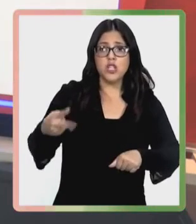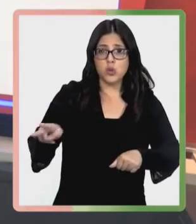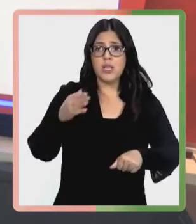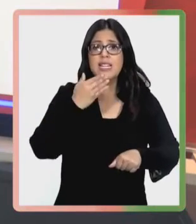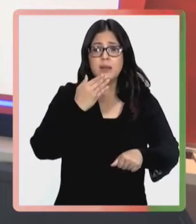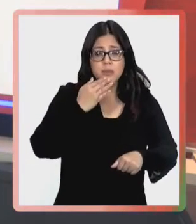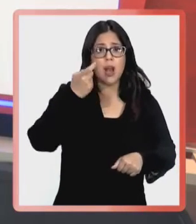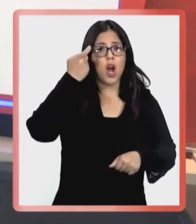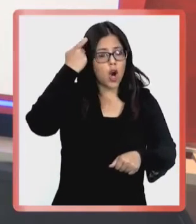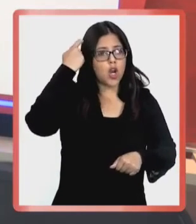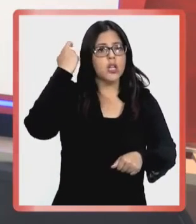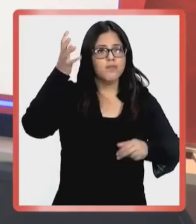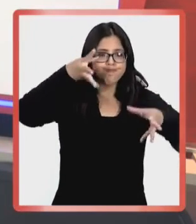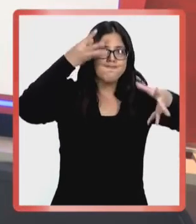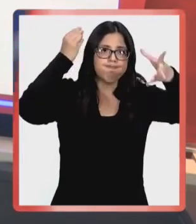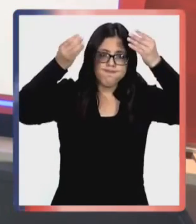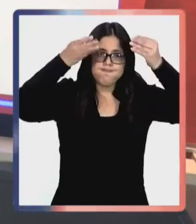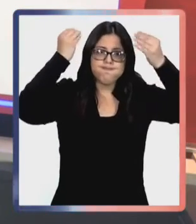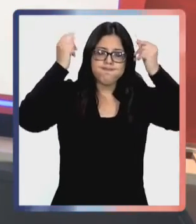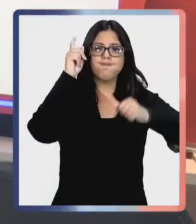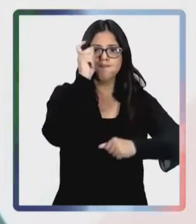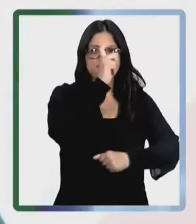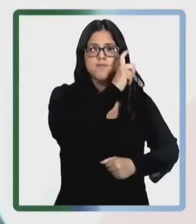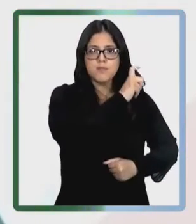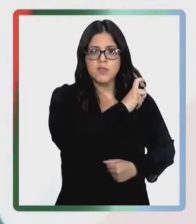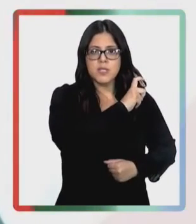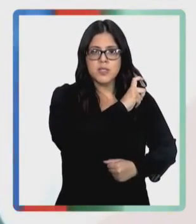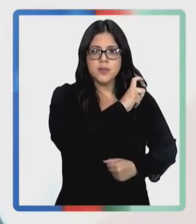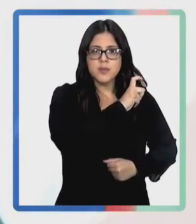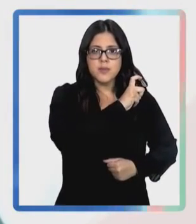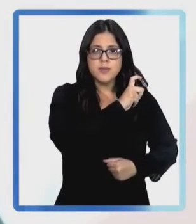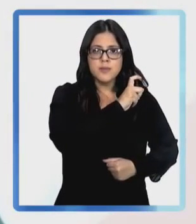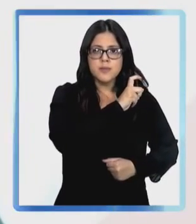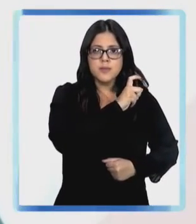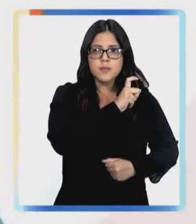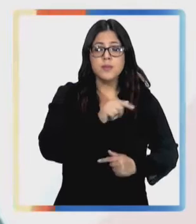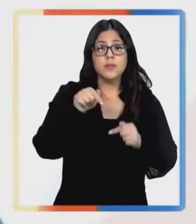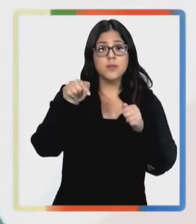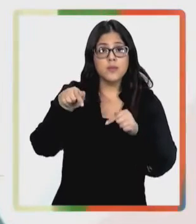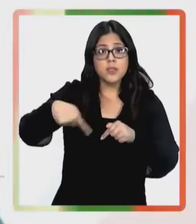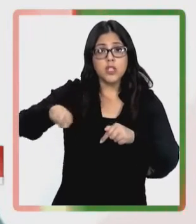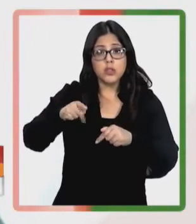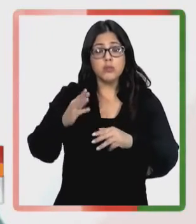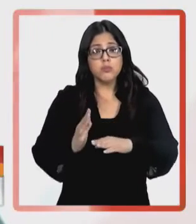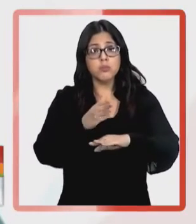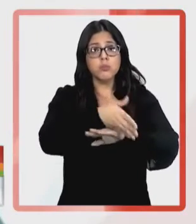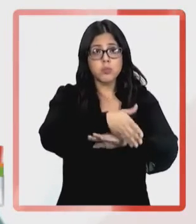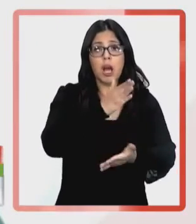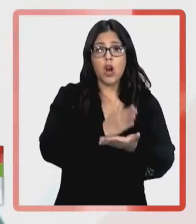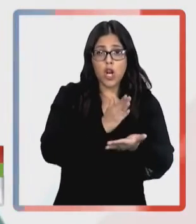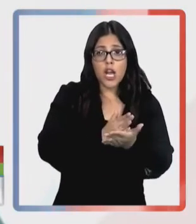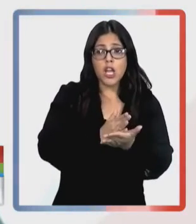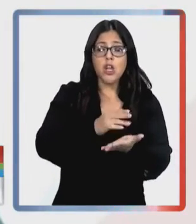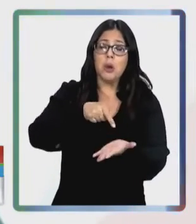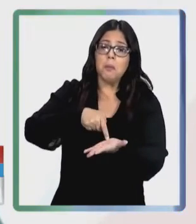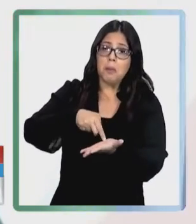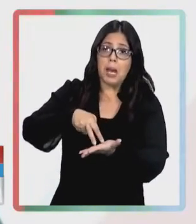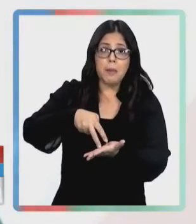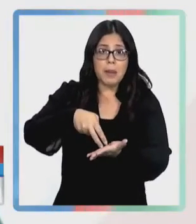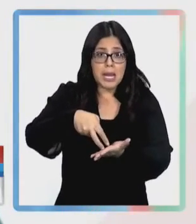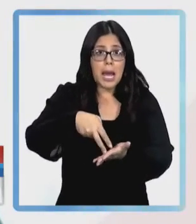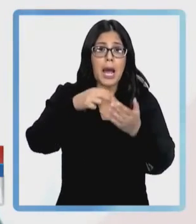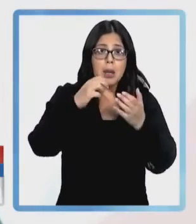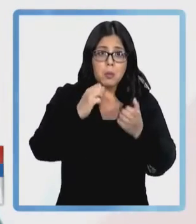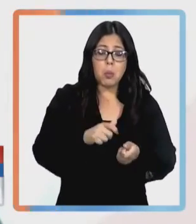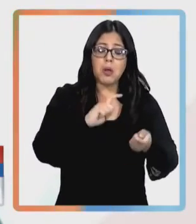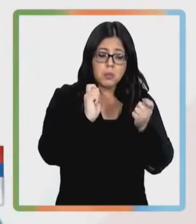capacidad cognitiva de aprender. Y hoy día pueden ir al colegio, pueden caminar, pueden volver a